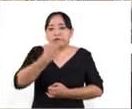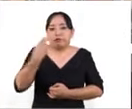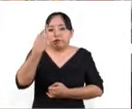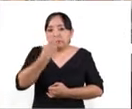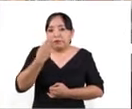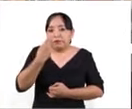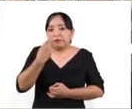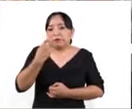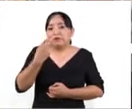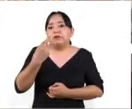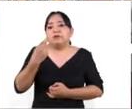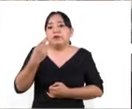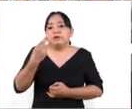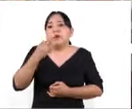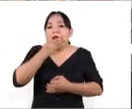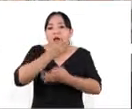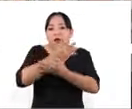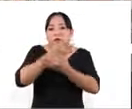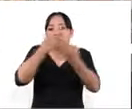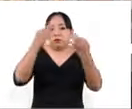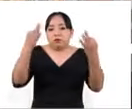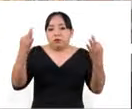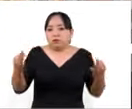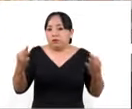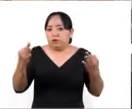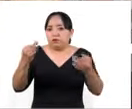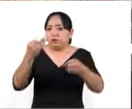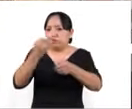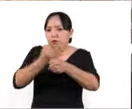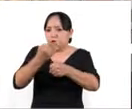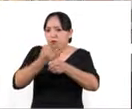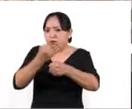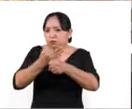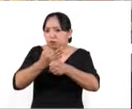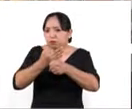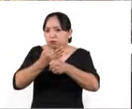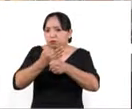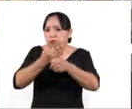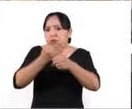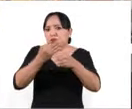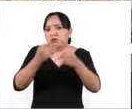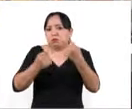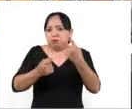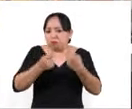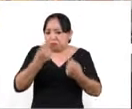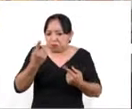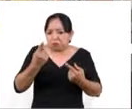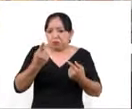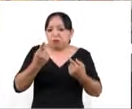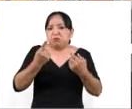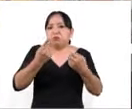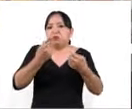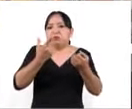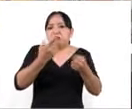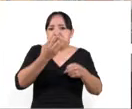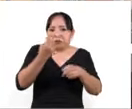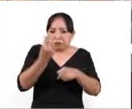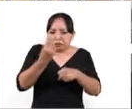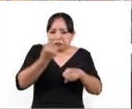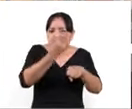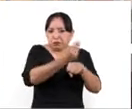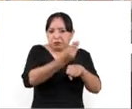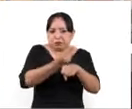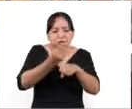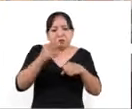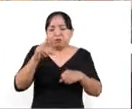Les informo, en este momento no tenemos informe de ninguna afectación en cerca de 675 frentes de obra